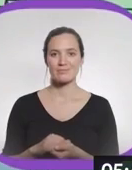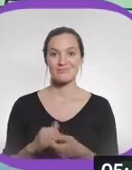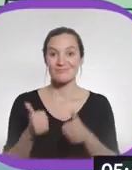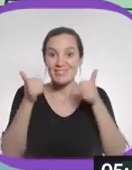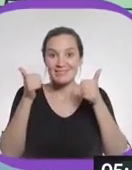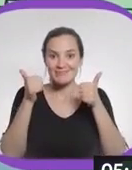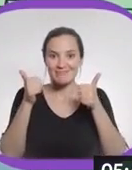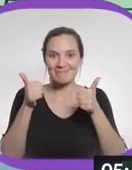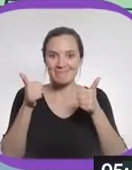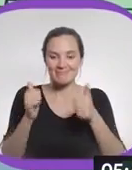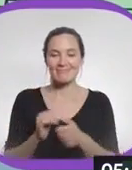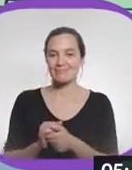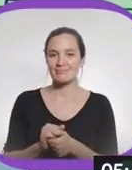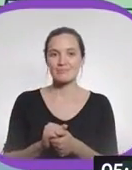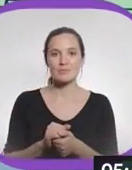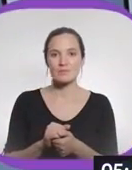¡Yupi! ¡Dimmsdale!